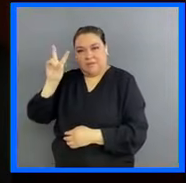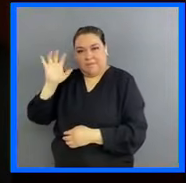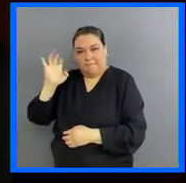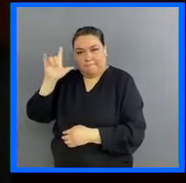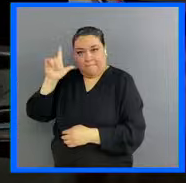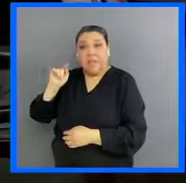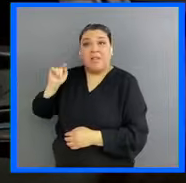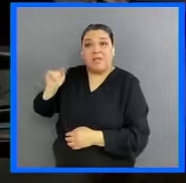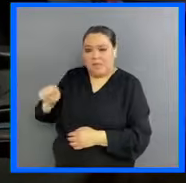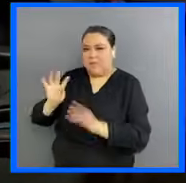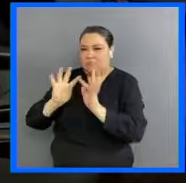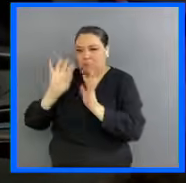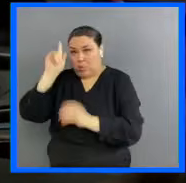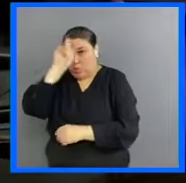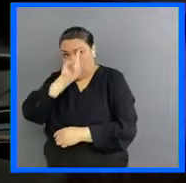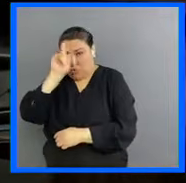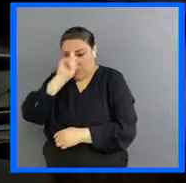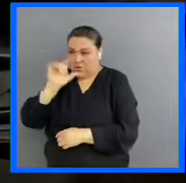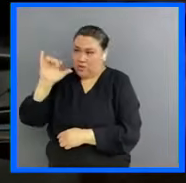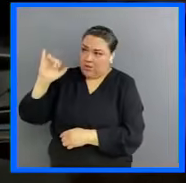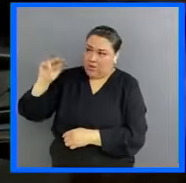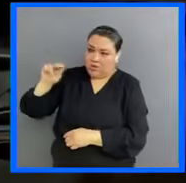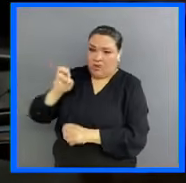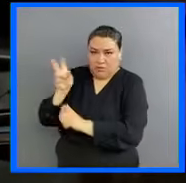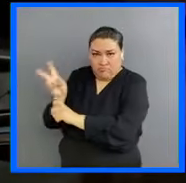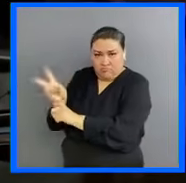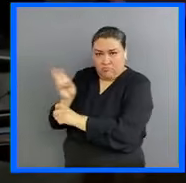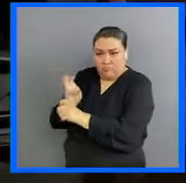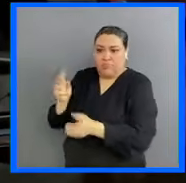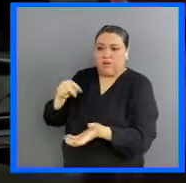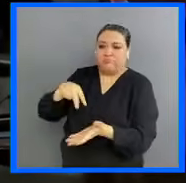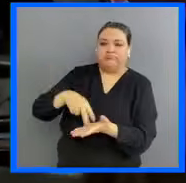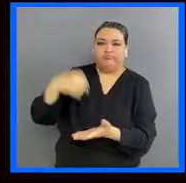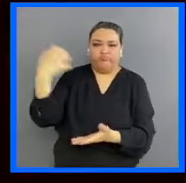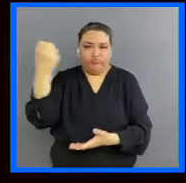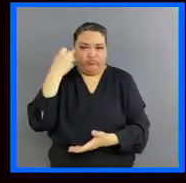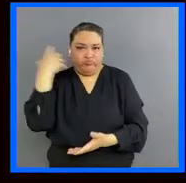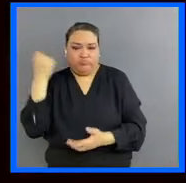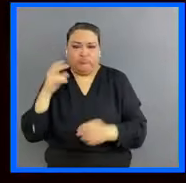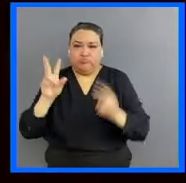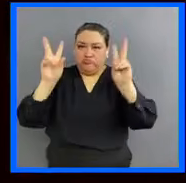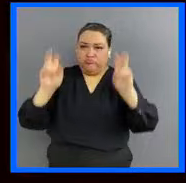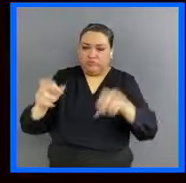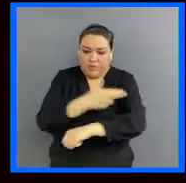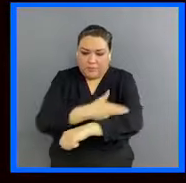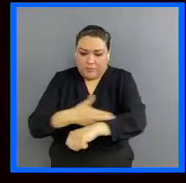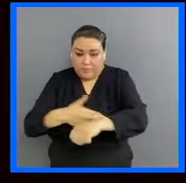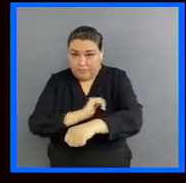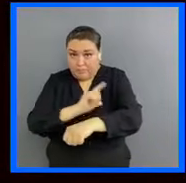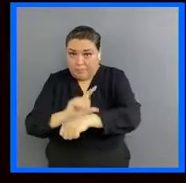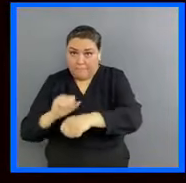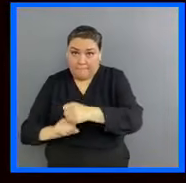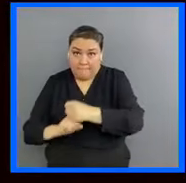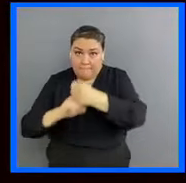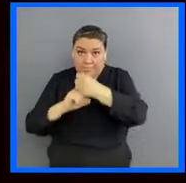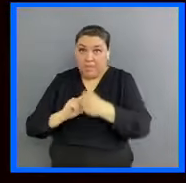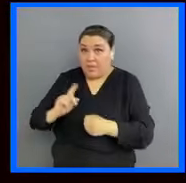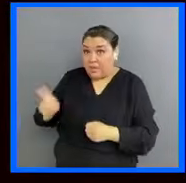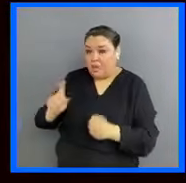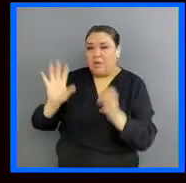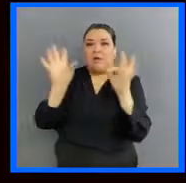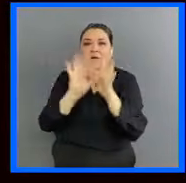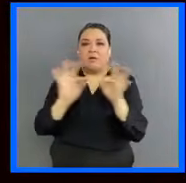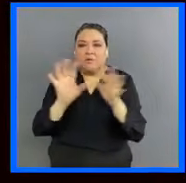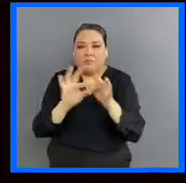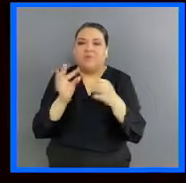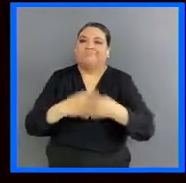Nacional Electoral, invitada para impartir una conferencia en esta materia, destacó la importancia de la implementación de las